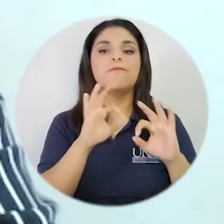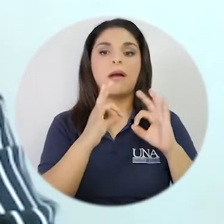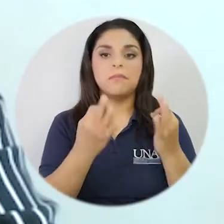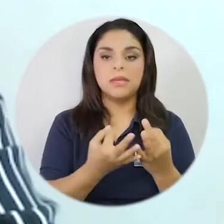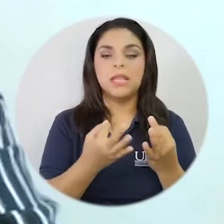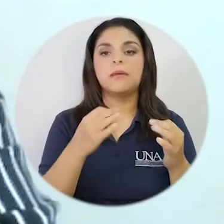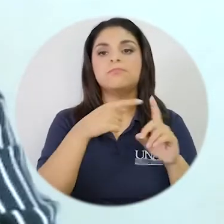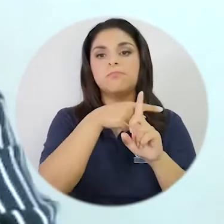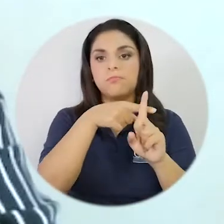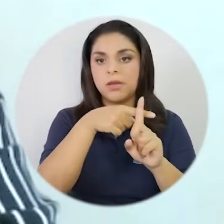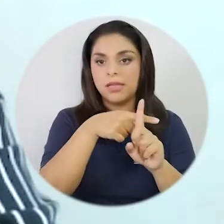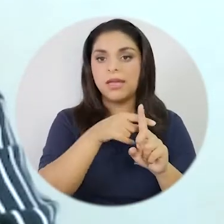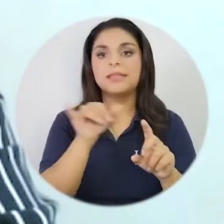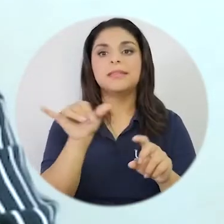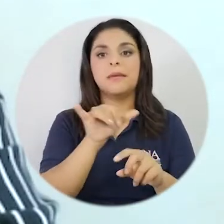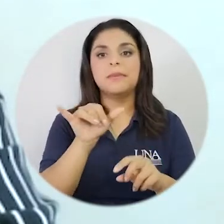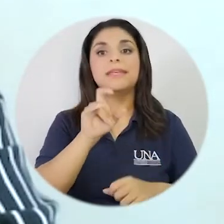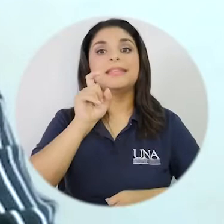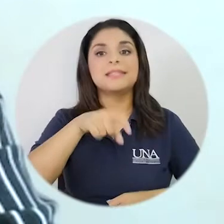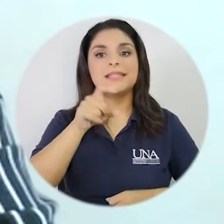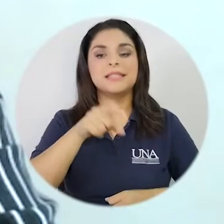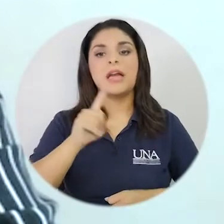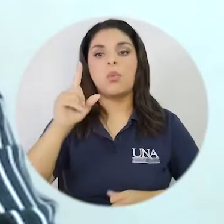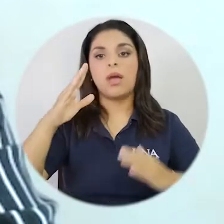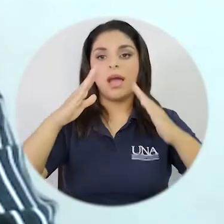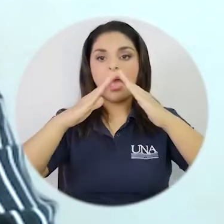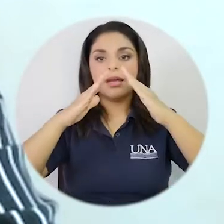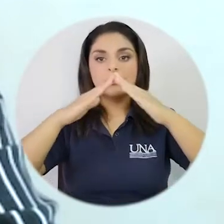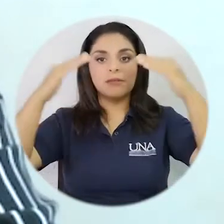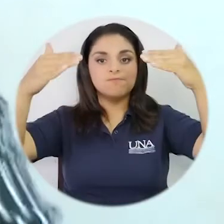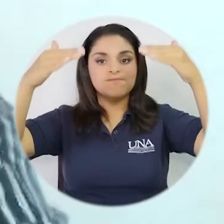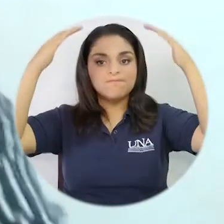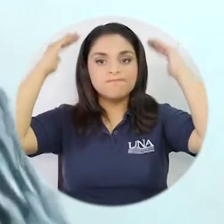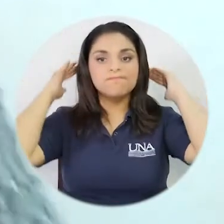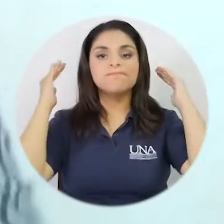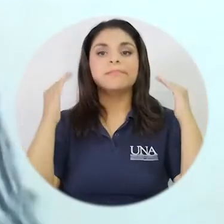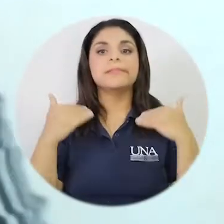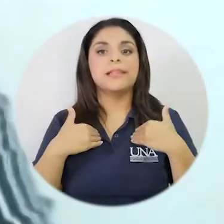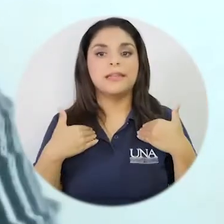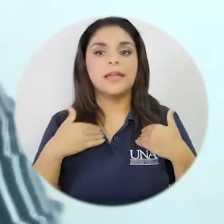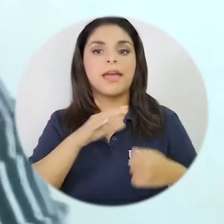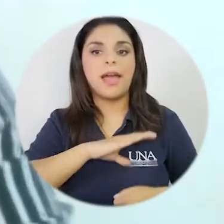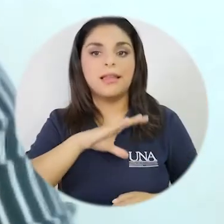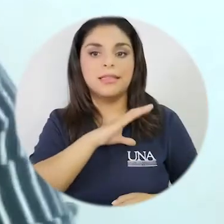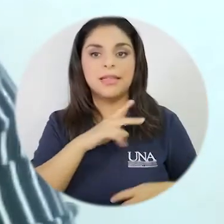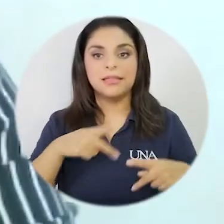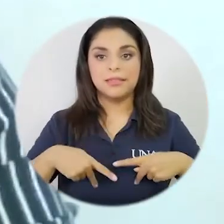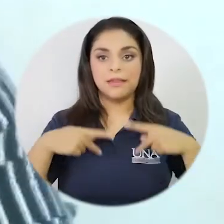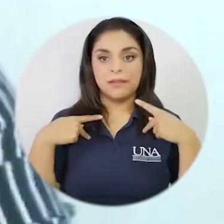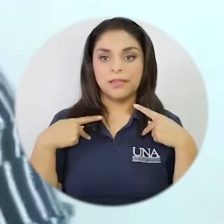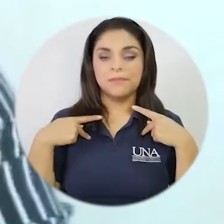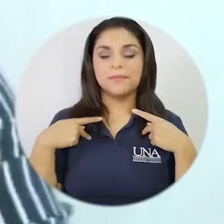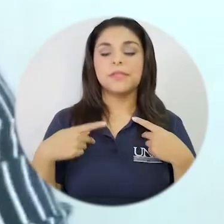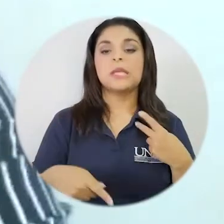media que también requieren de un techo para tener calidad de vida. Y por otro lado, tenemos una